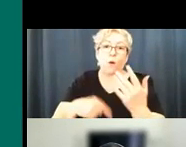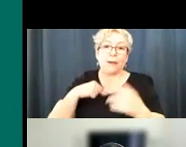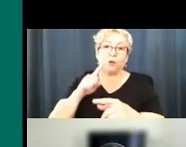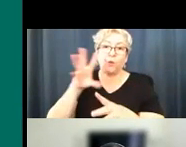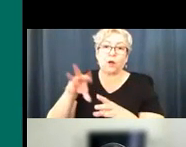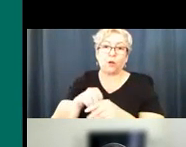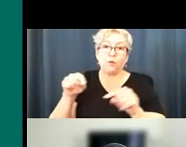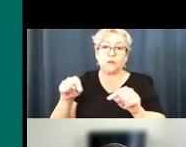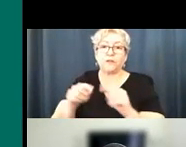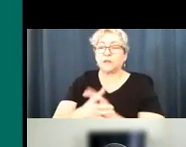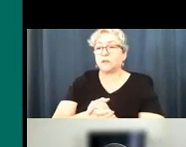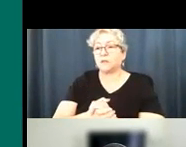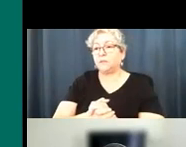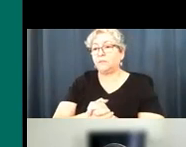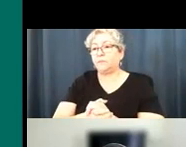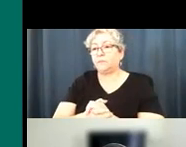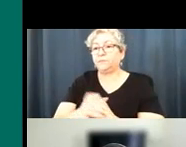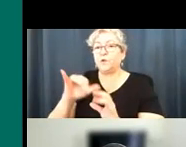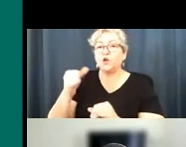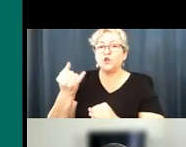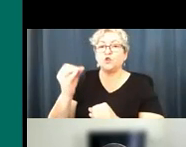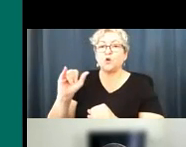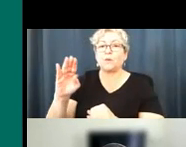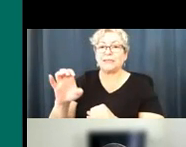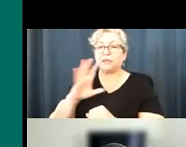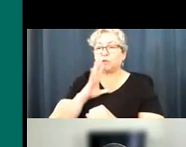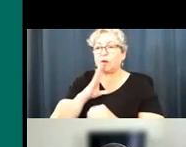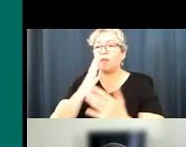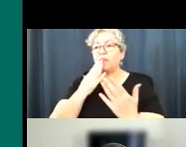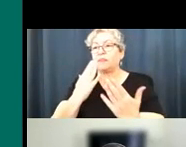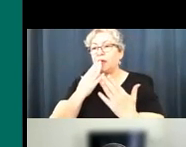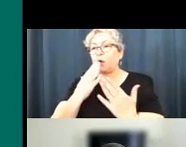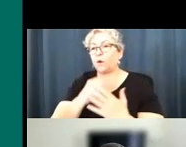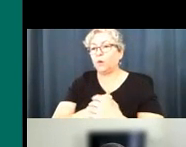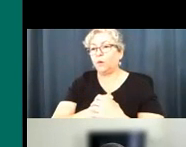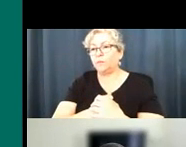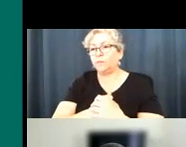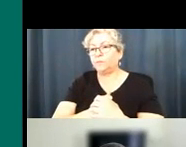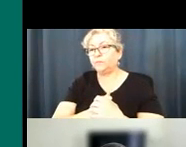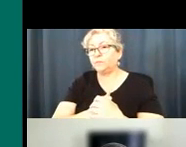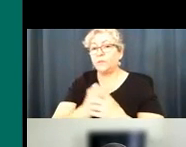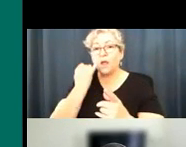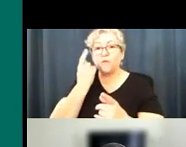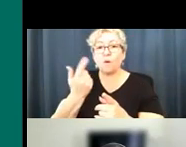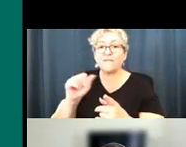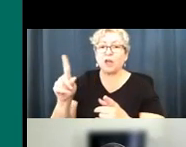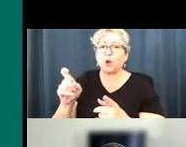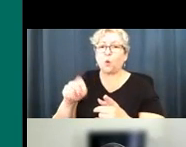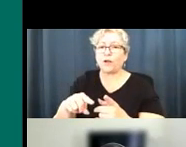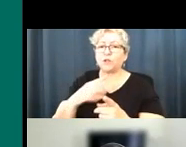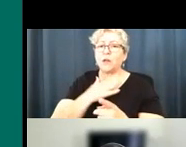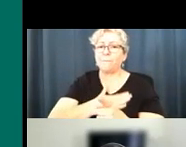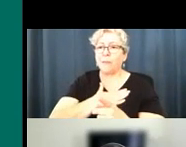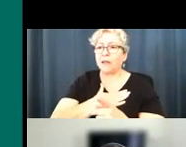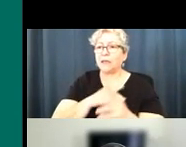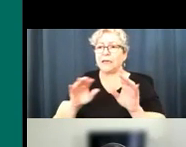para incluir las cosas que ustedes quieren que se incluyan. Gracias, Johan. Nuevamente está Josie. Si tienen alguna